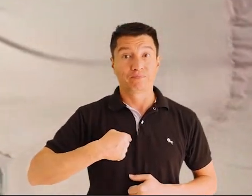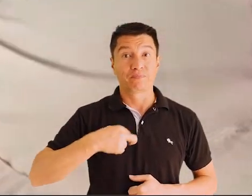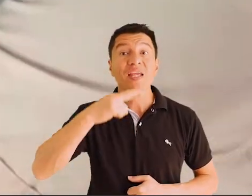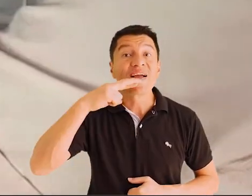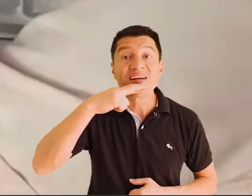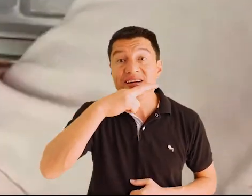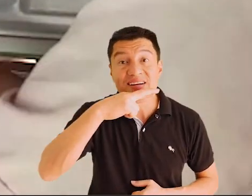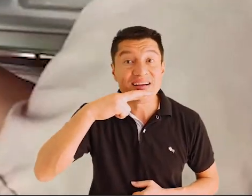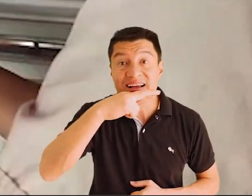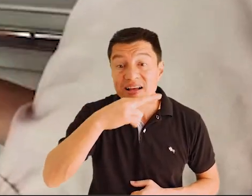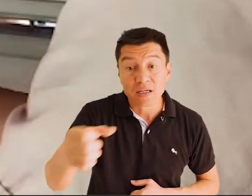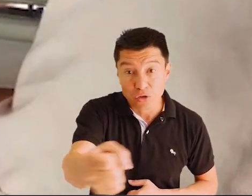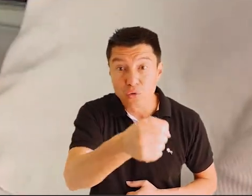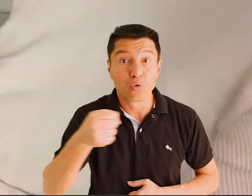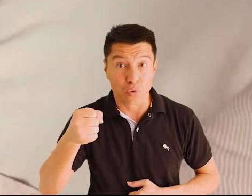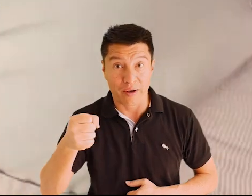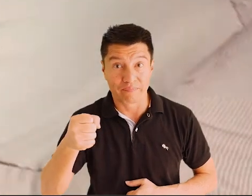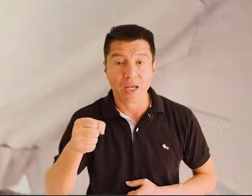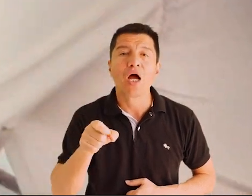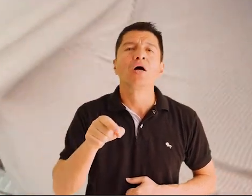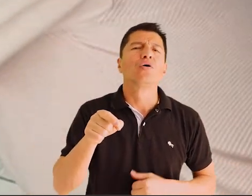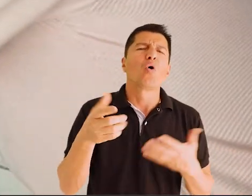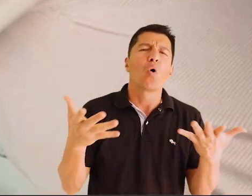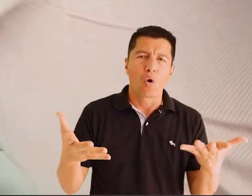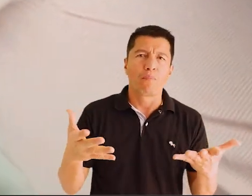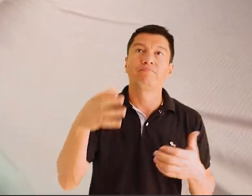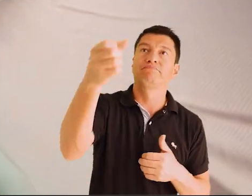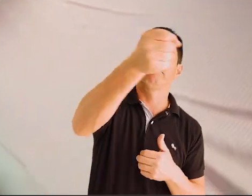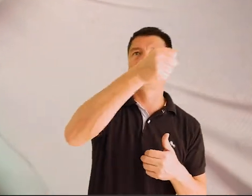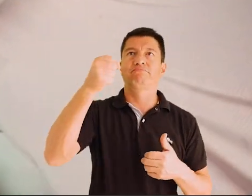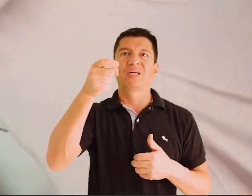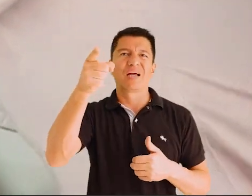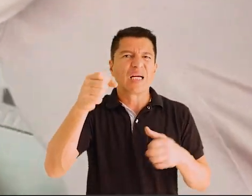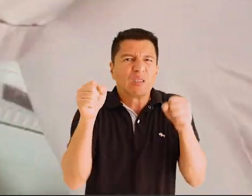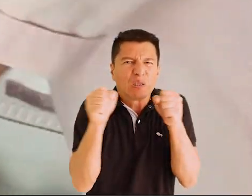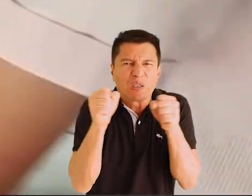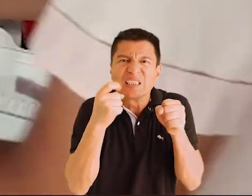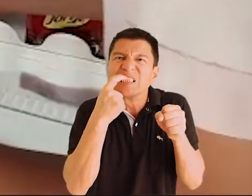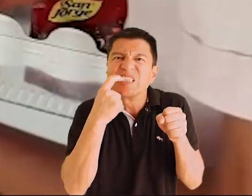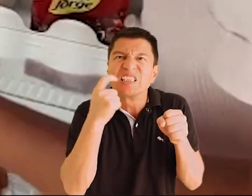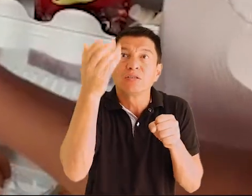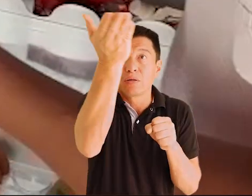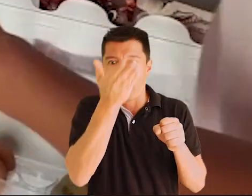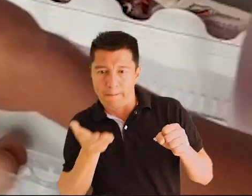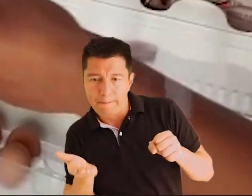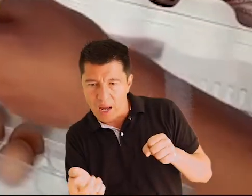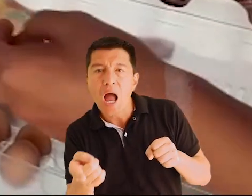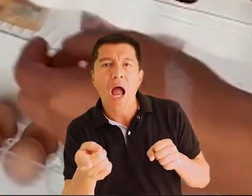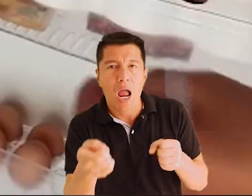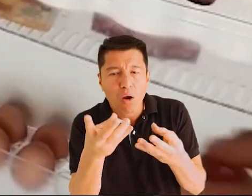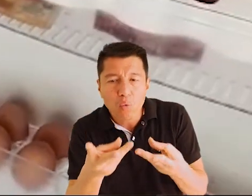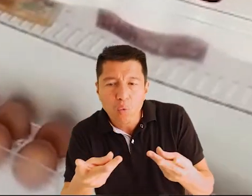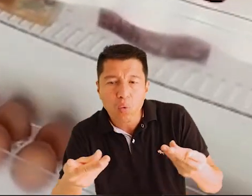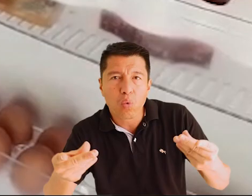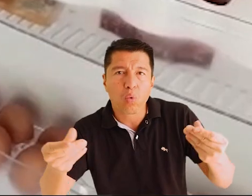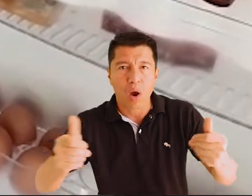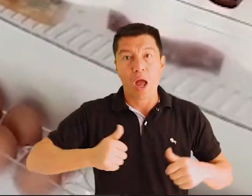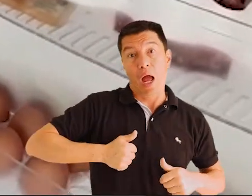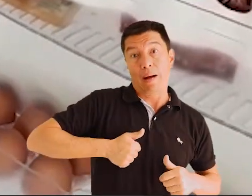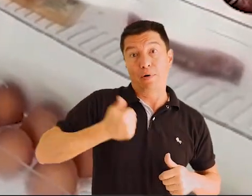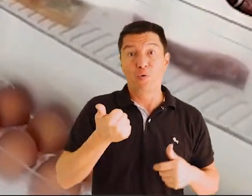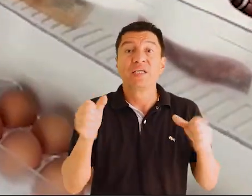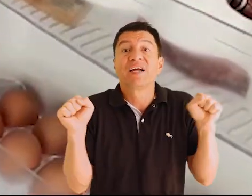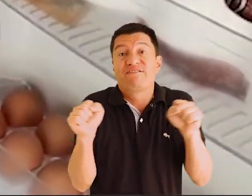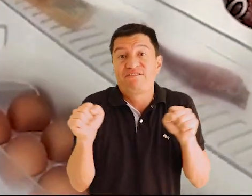los alimentos dentro de la nevera, pues así se aprovecha el frío que estos desprenden.